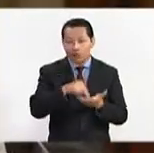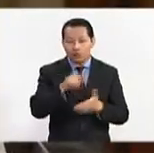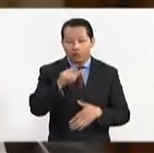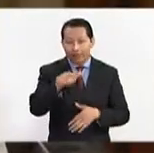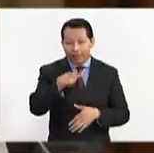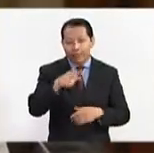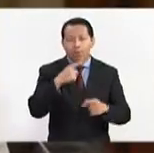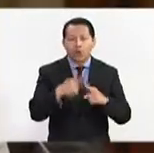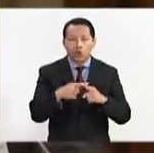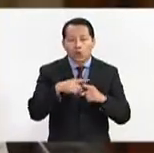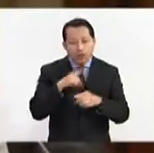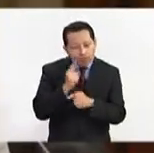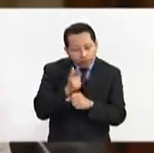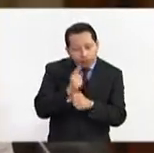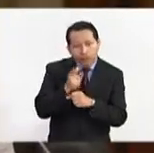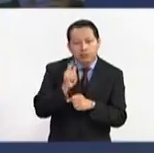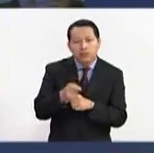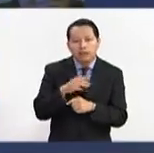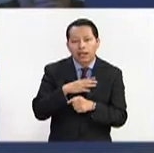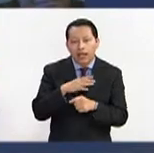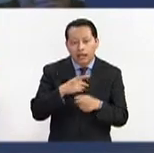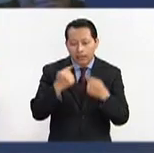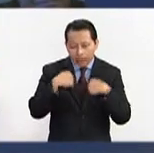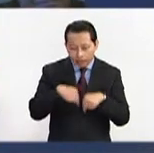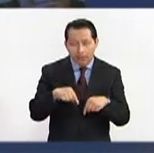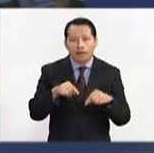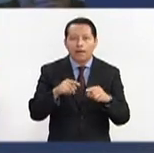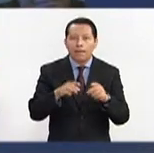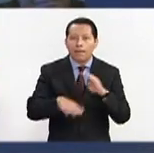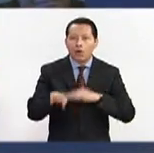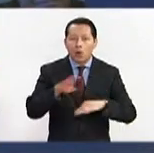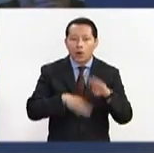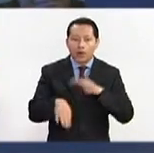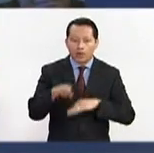2017 por el descubrimiento de los fenómenos biológicos que ocurren